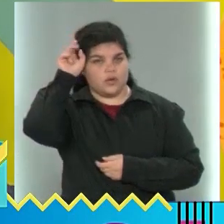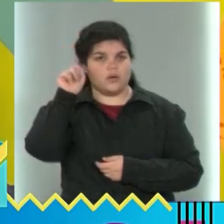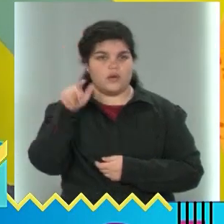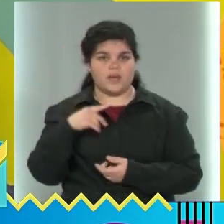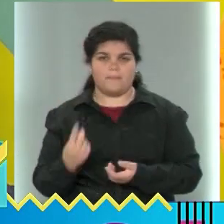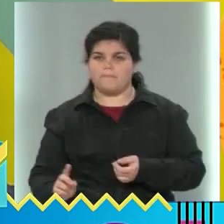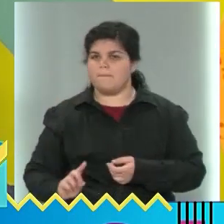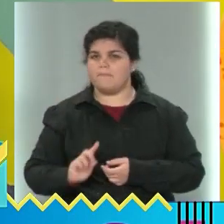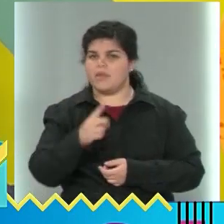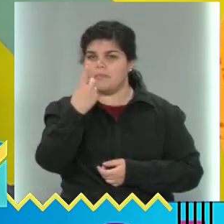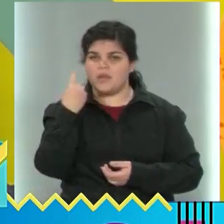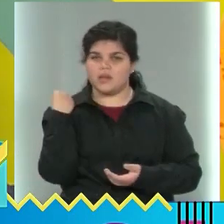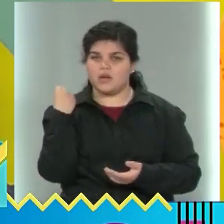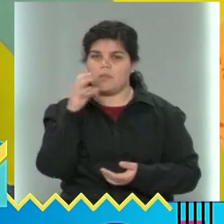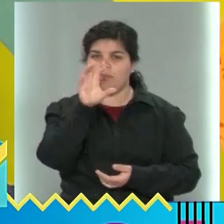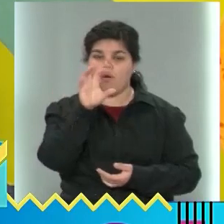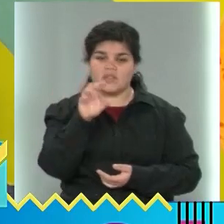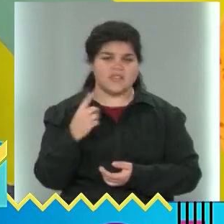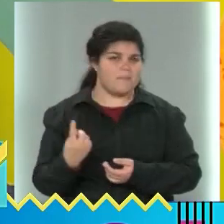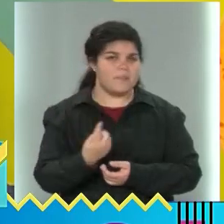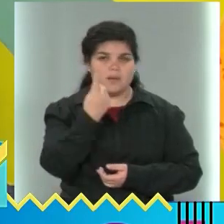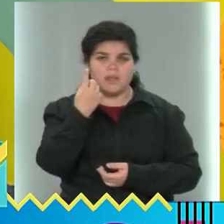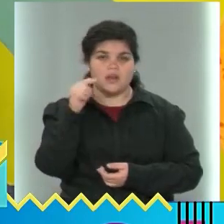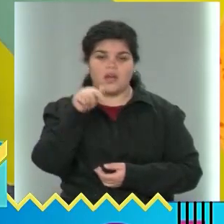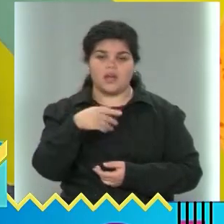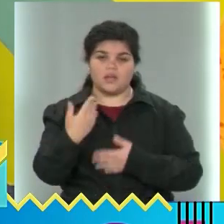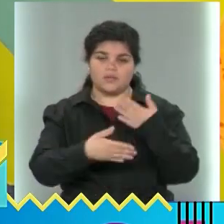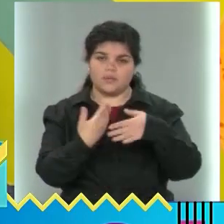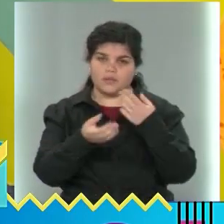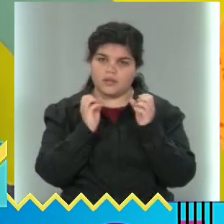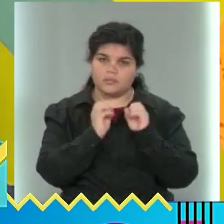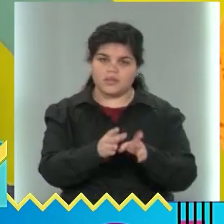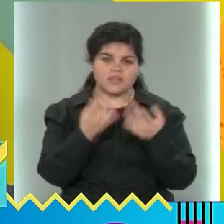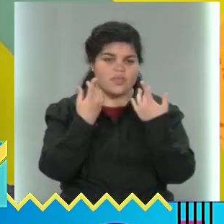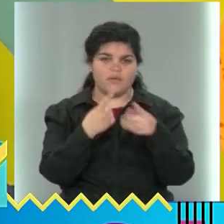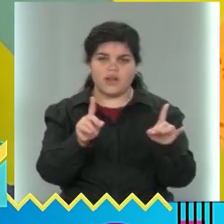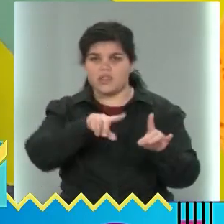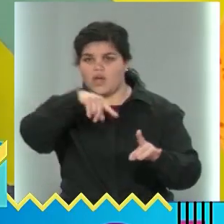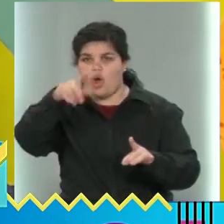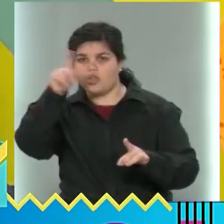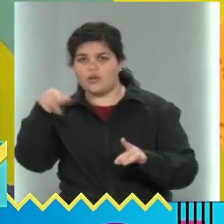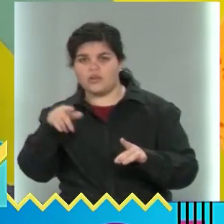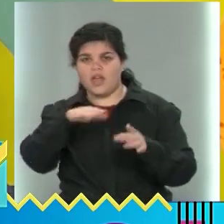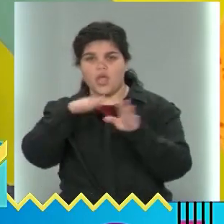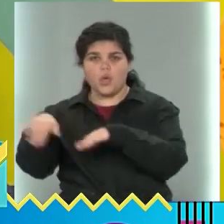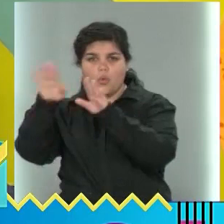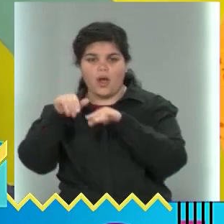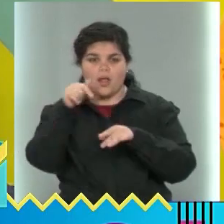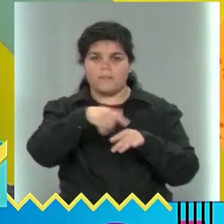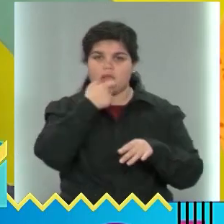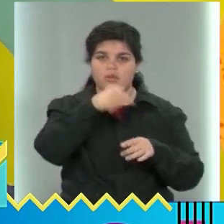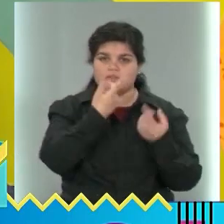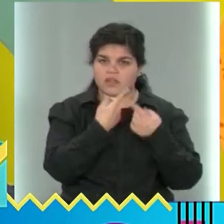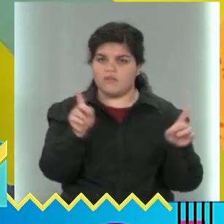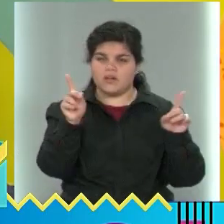líder y la primer provincia que empieza a hacer cosas totalmente distintas al resto. Fue la primera provincia que